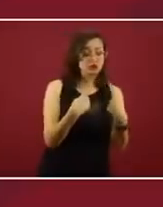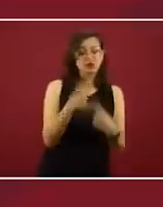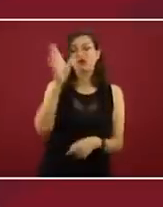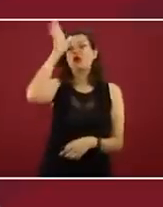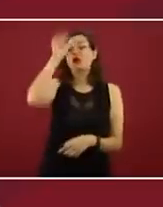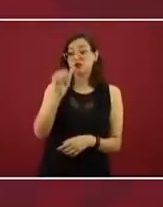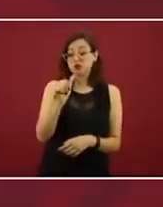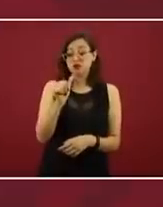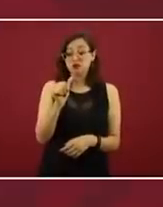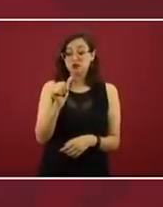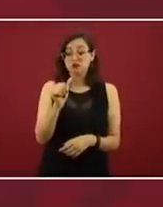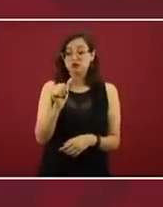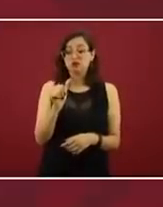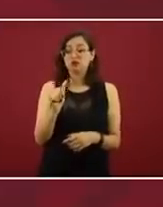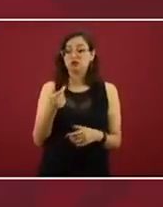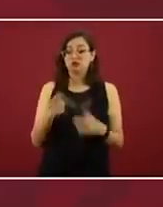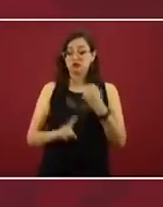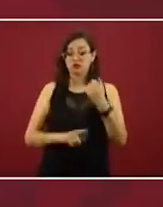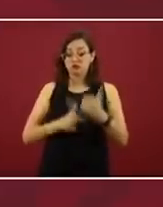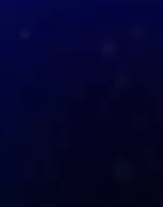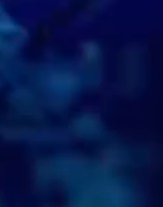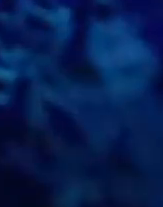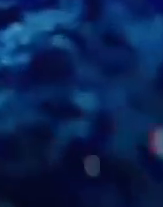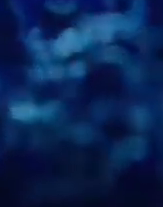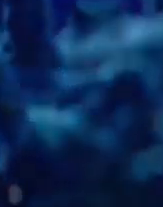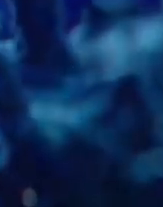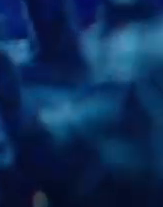acordó frenar ese proceso.